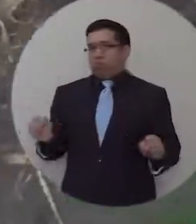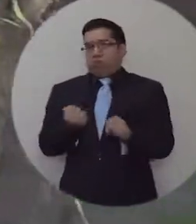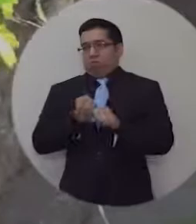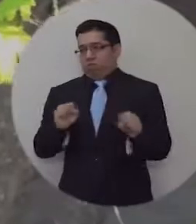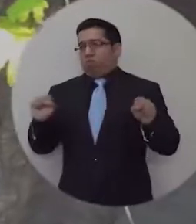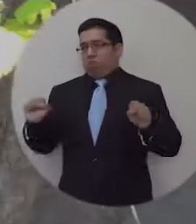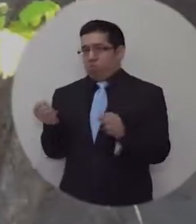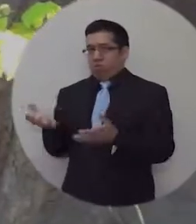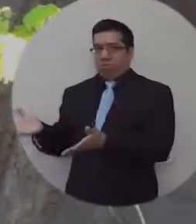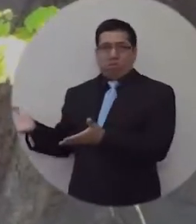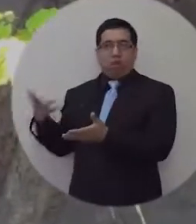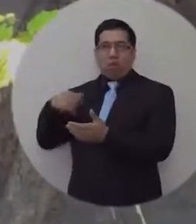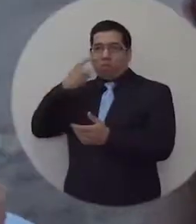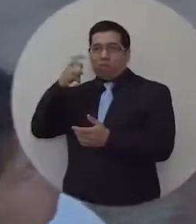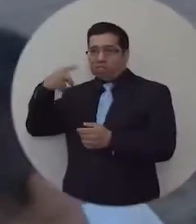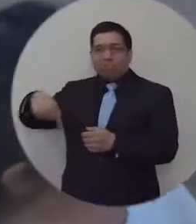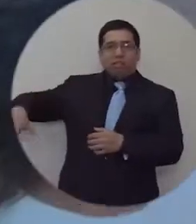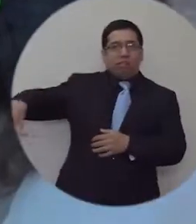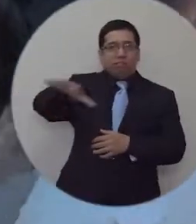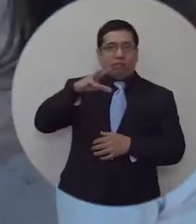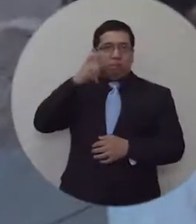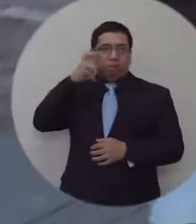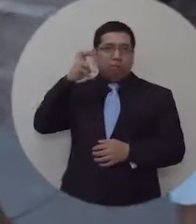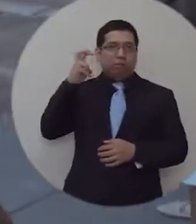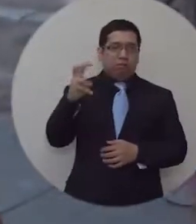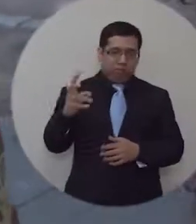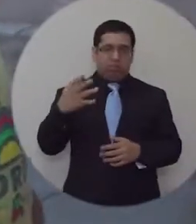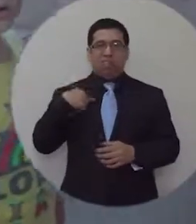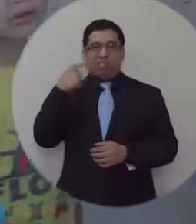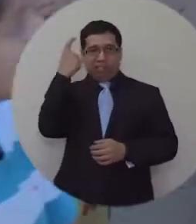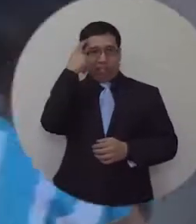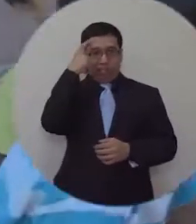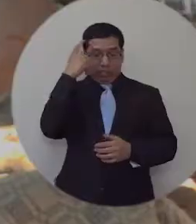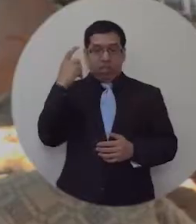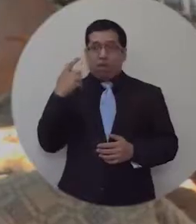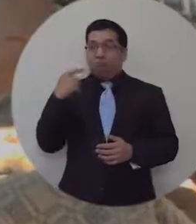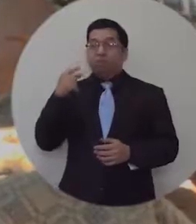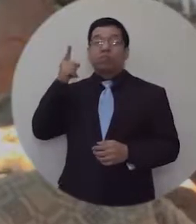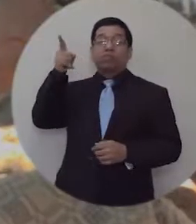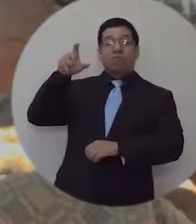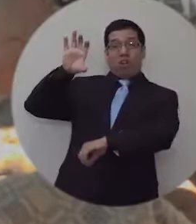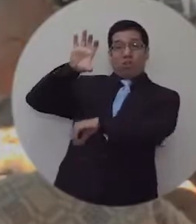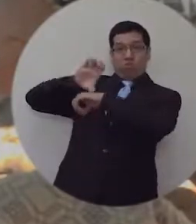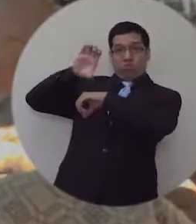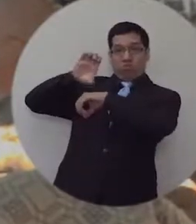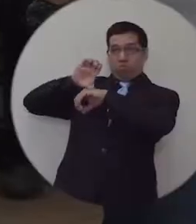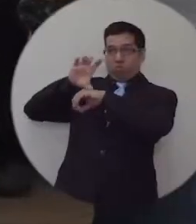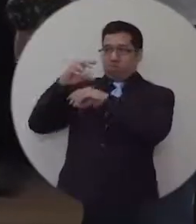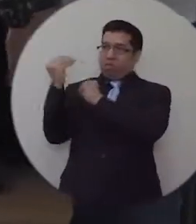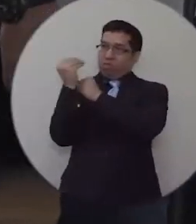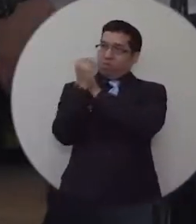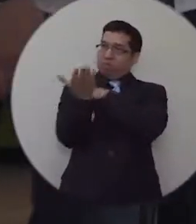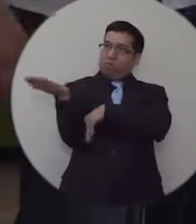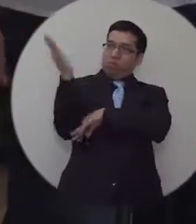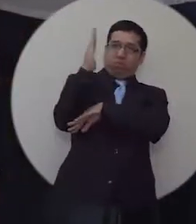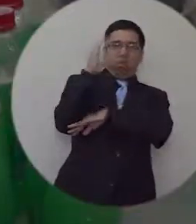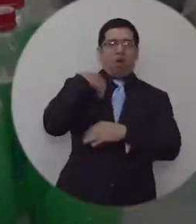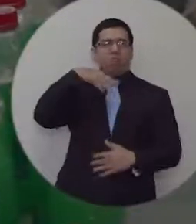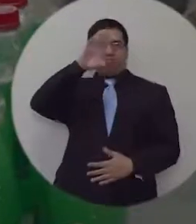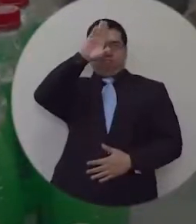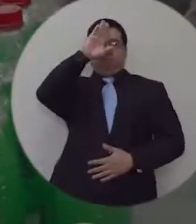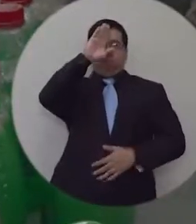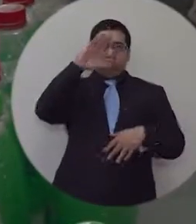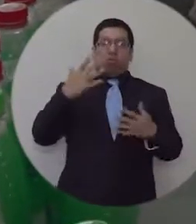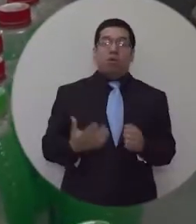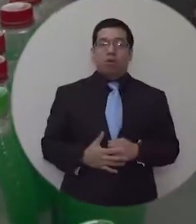hoy en día dejarle nomás también, con todas las cosas que pasan. Muchas cosas aprendí en mediodía, como se dice. Lo